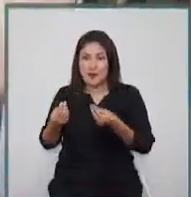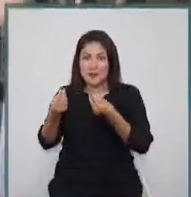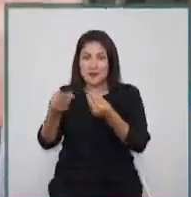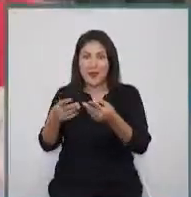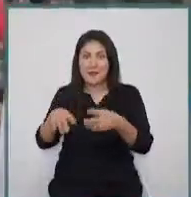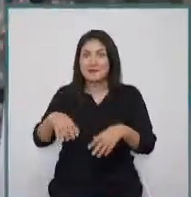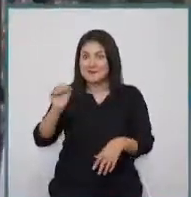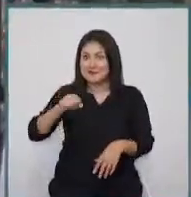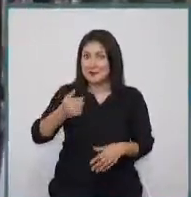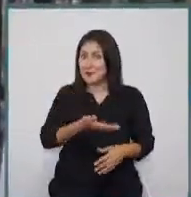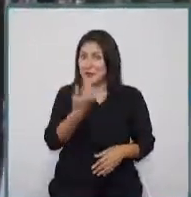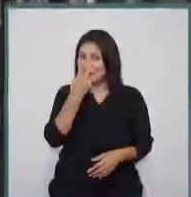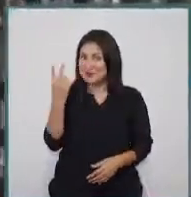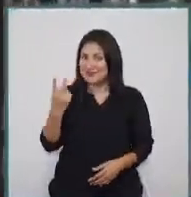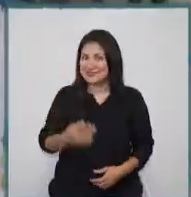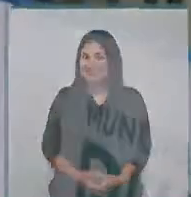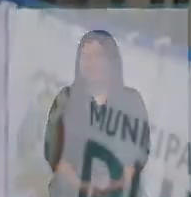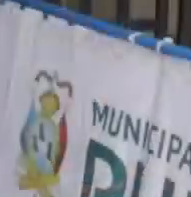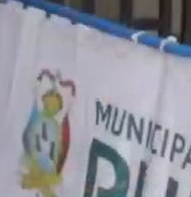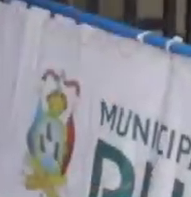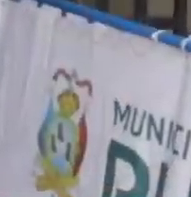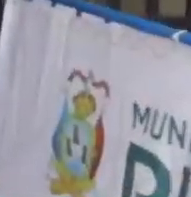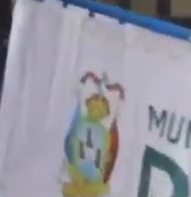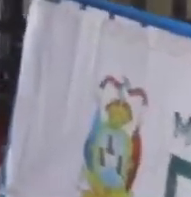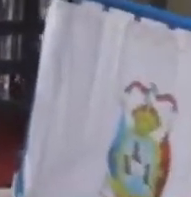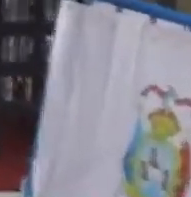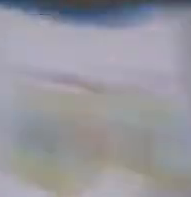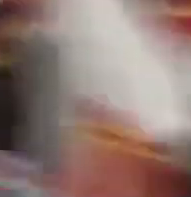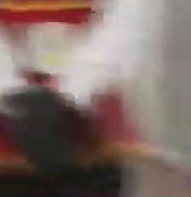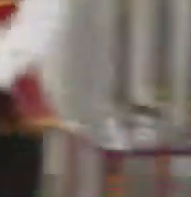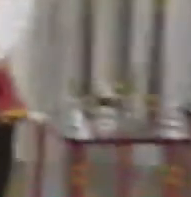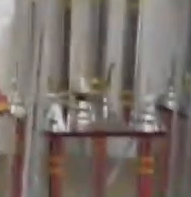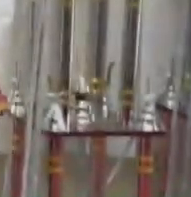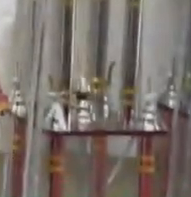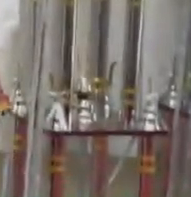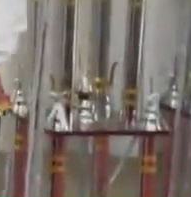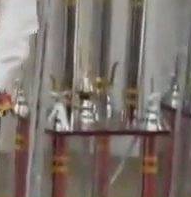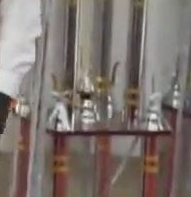que hacen posible esta maravillosa fiesta. Síganme.